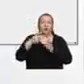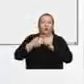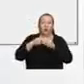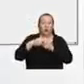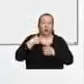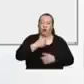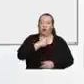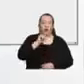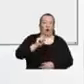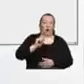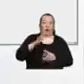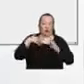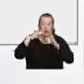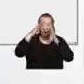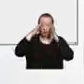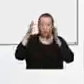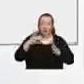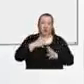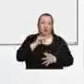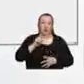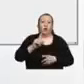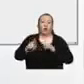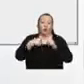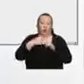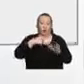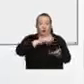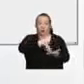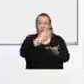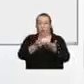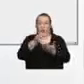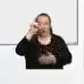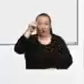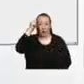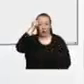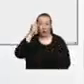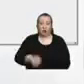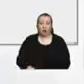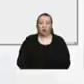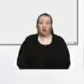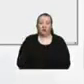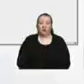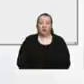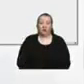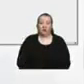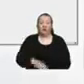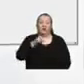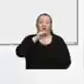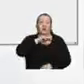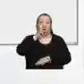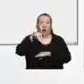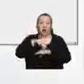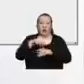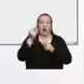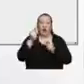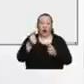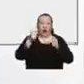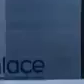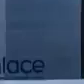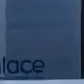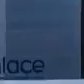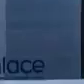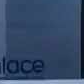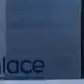apenas llegamos al gobierno no sé si se acuerdan carrizal chone uno manabí casi se nos al paro para exhibir carrizal chone 2